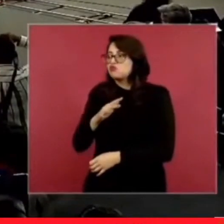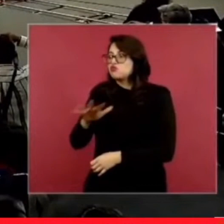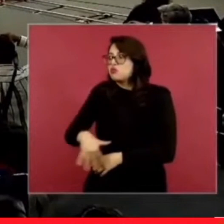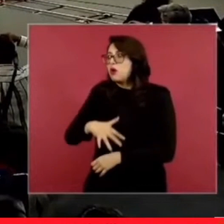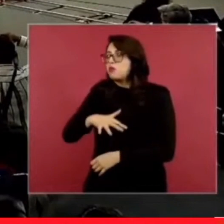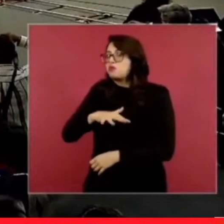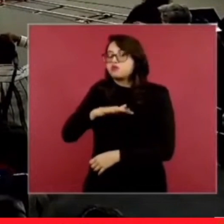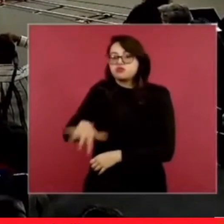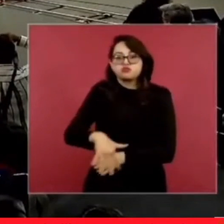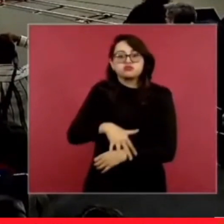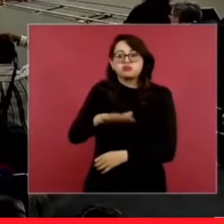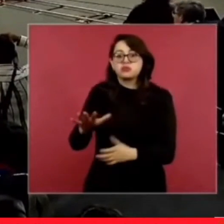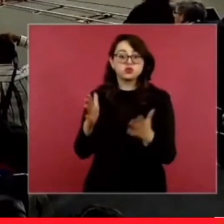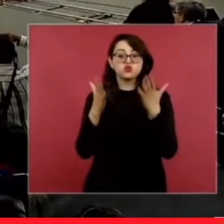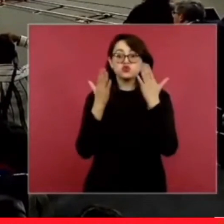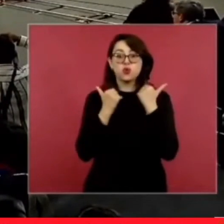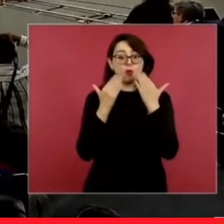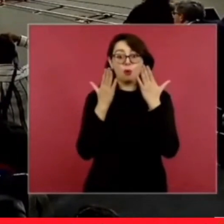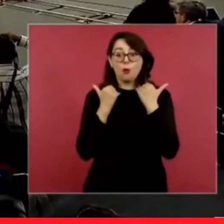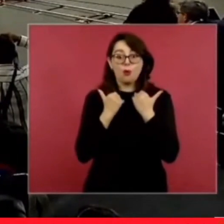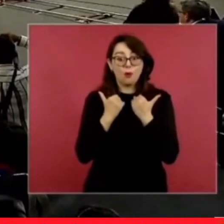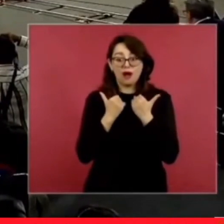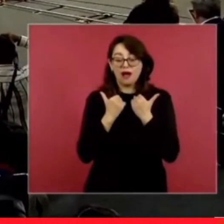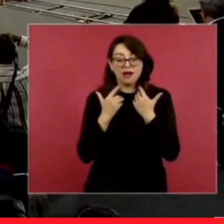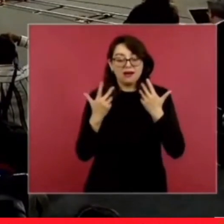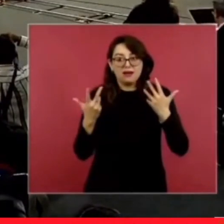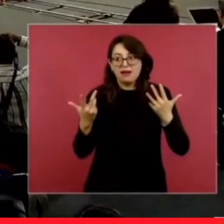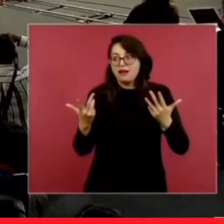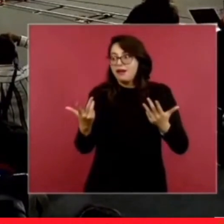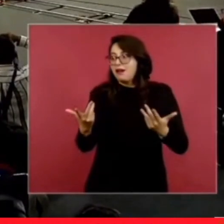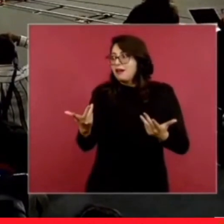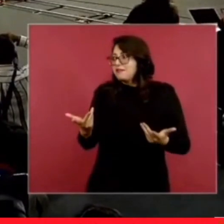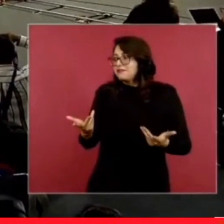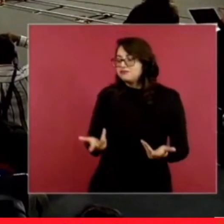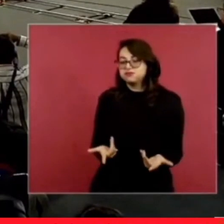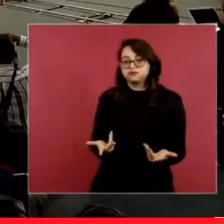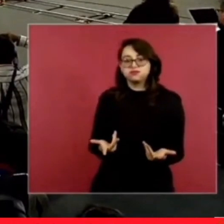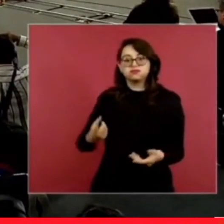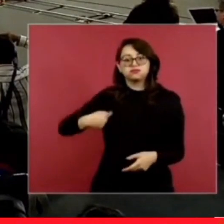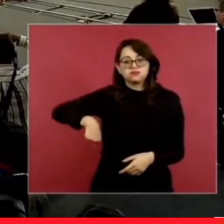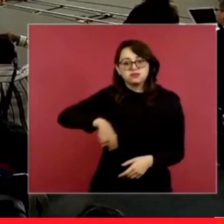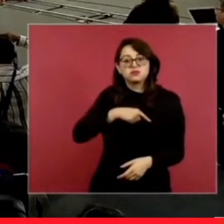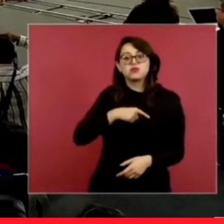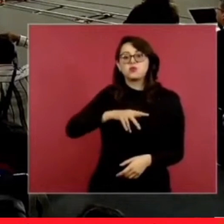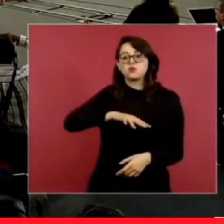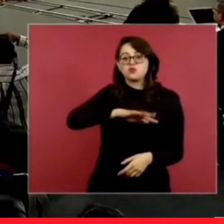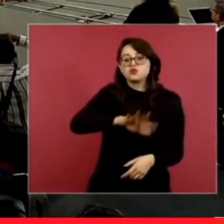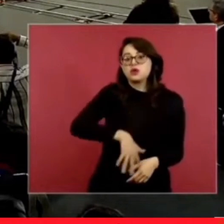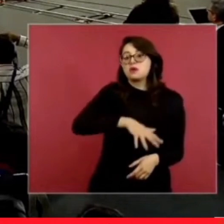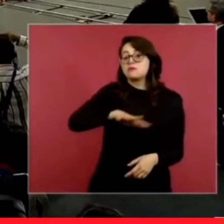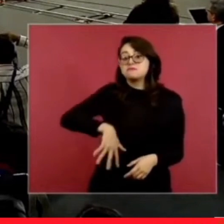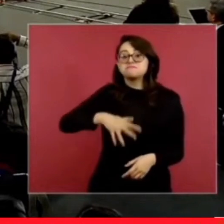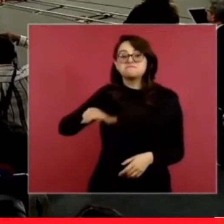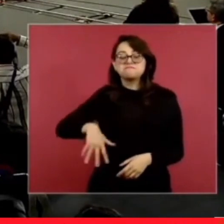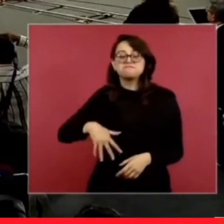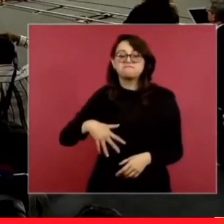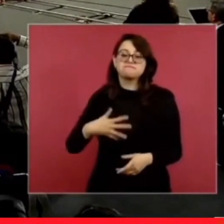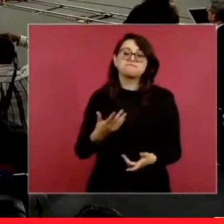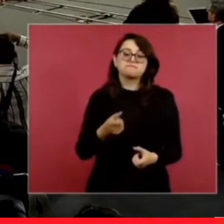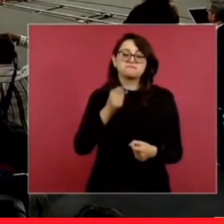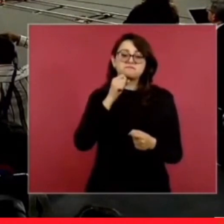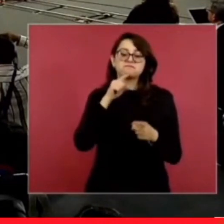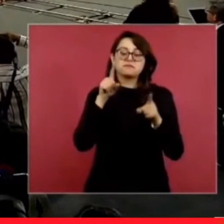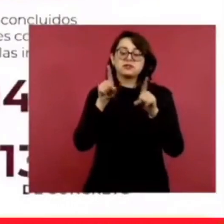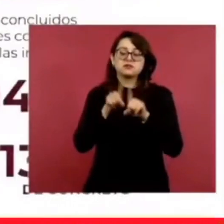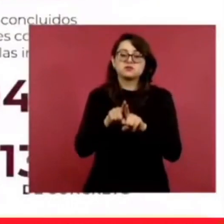a todos los soldadores y el ingeniero Solín nos ayudó muchísimo trayendo a algunos soldadores de su